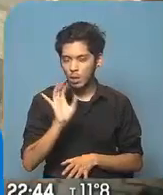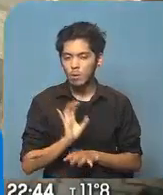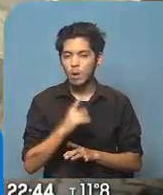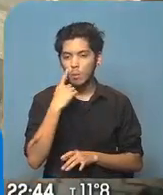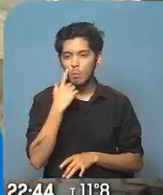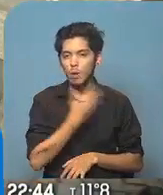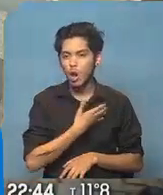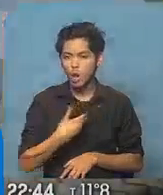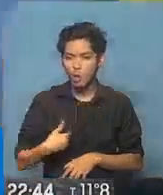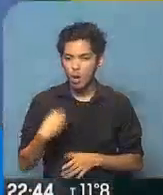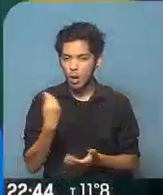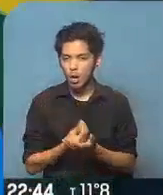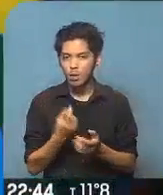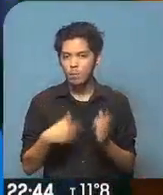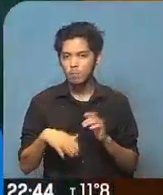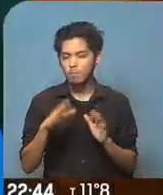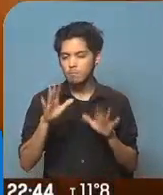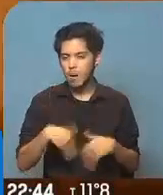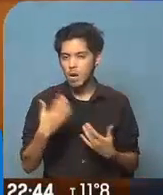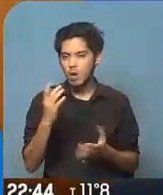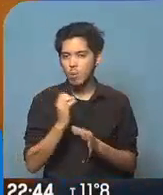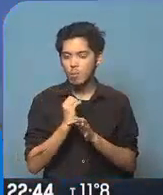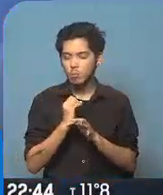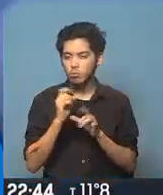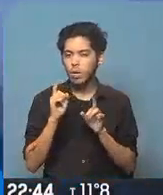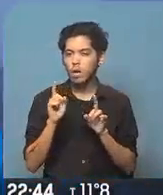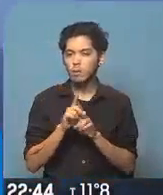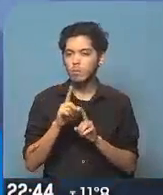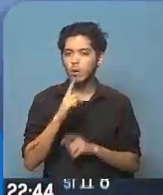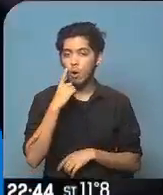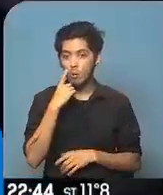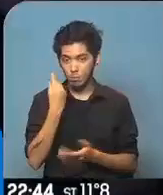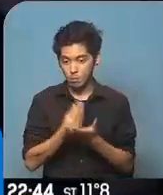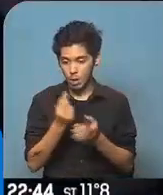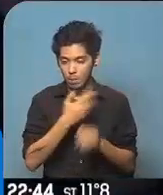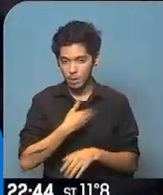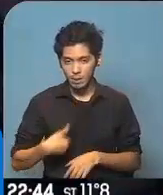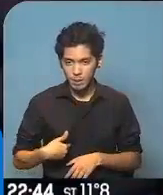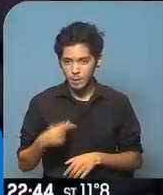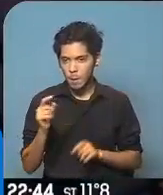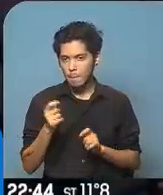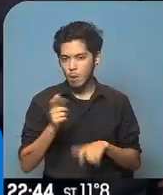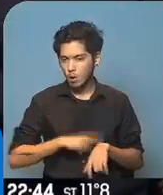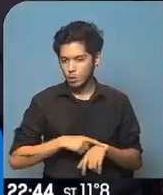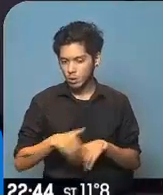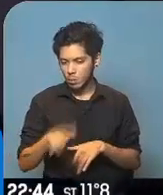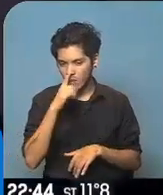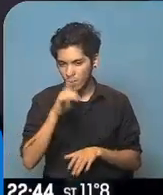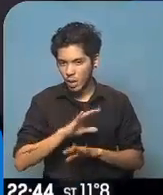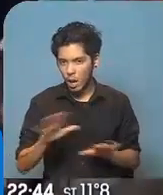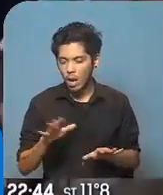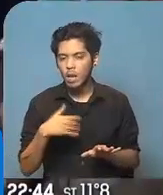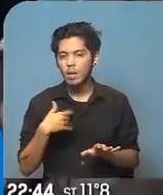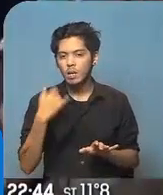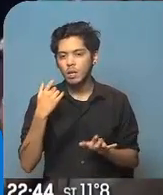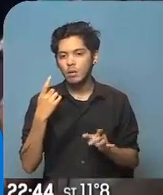más impopular de la historia brasileña, Temer afronta sus últimos meses en el gobierno en medio de una fuerte convulsión política,